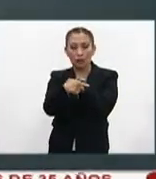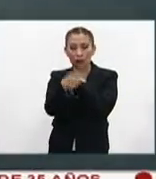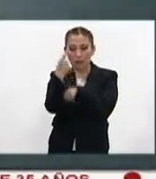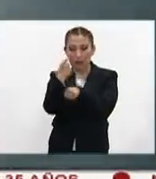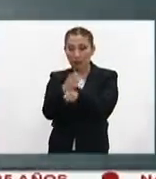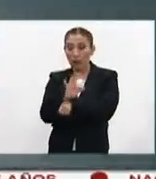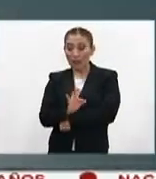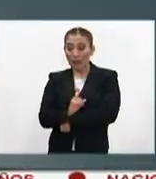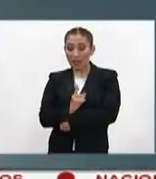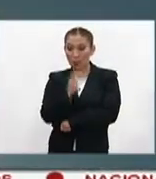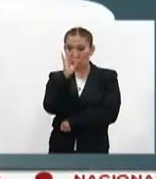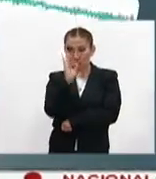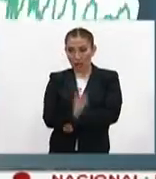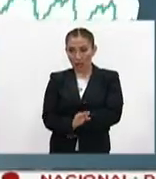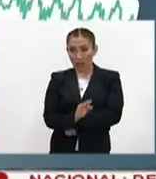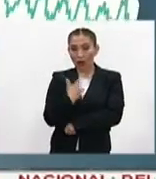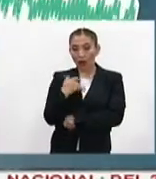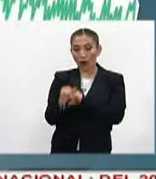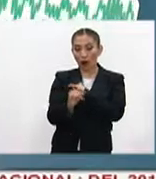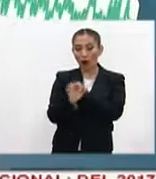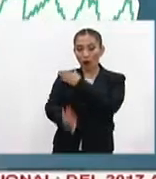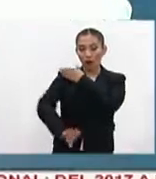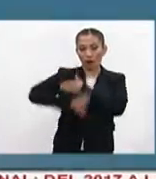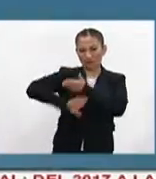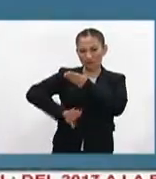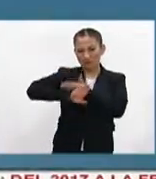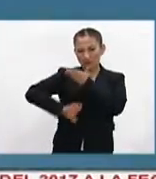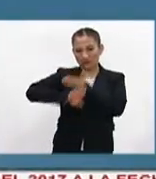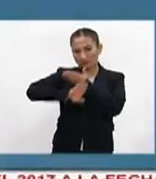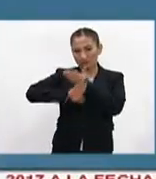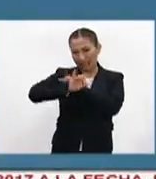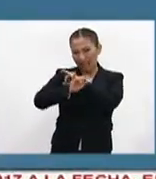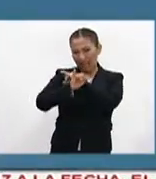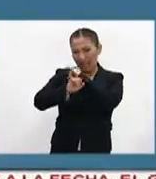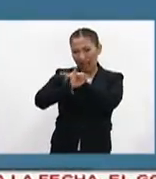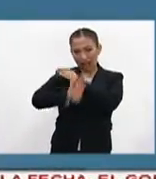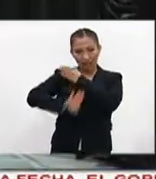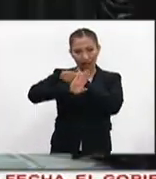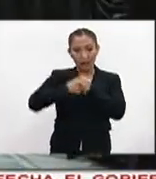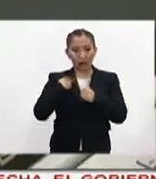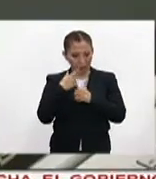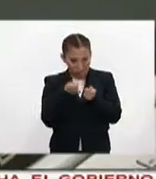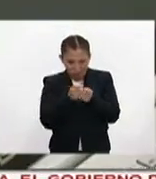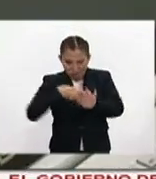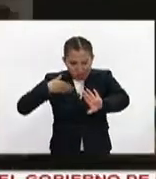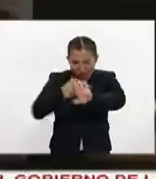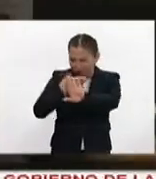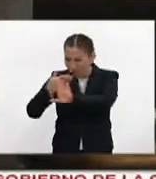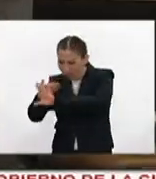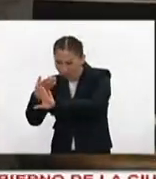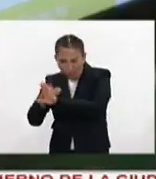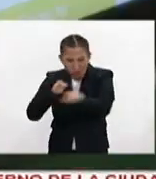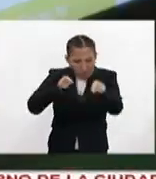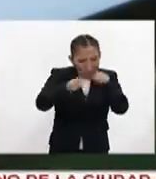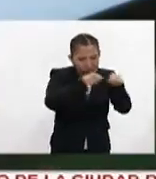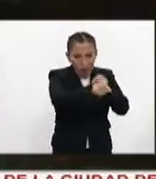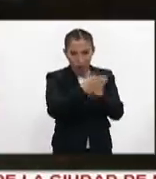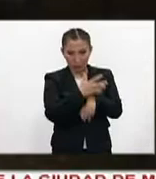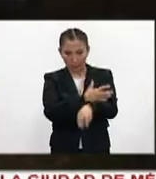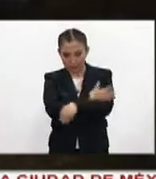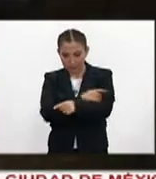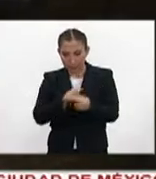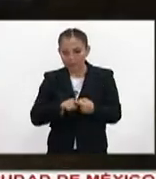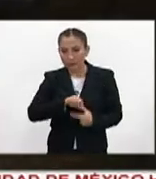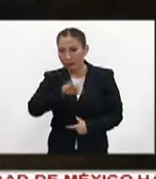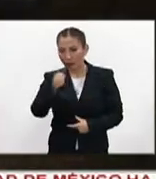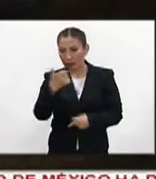primero, el 41%, es el ciberbullying. Es decir, utilizan el aparato para molestar a algún compañero, ¿no?